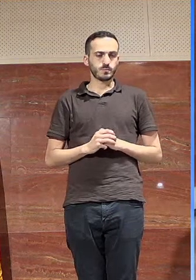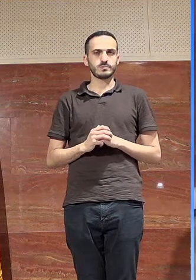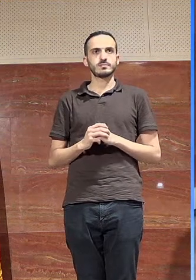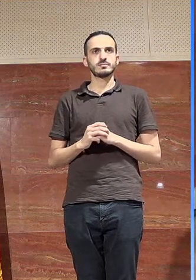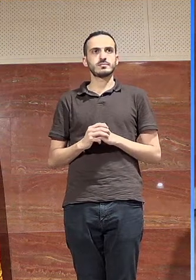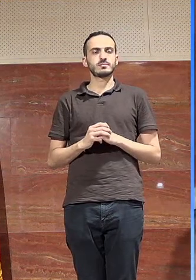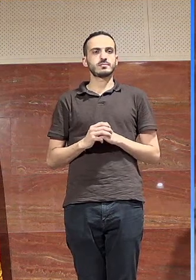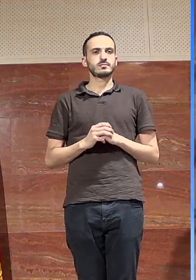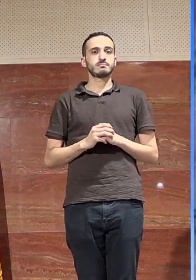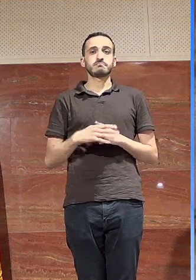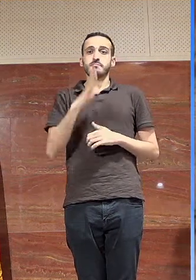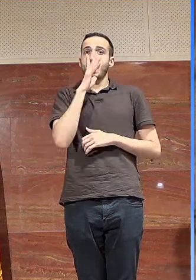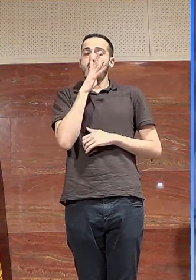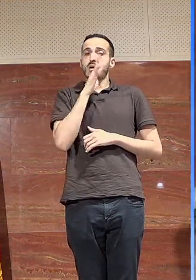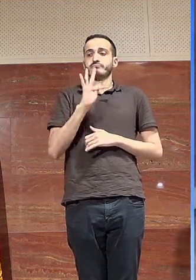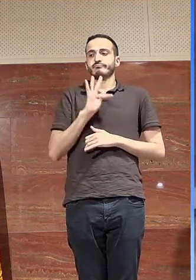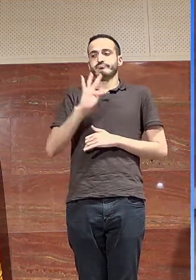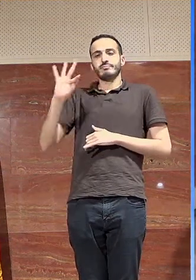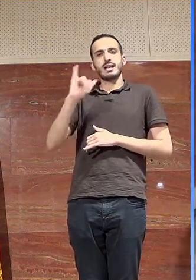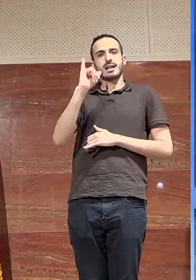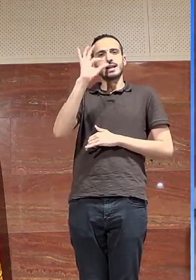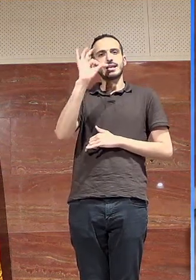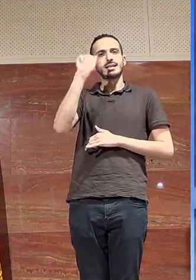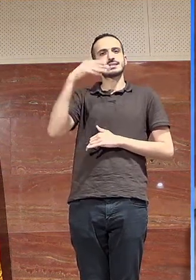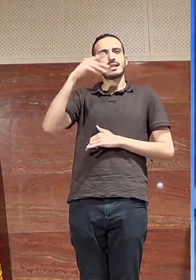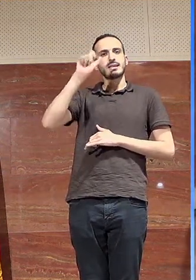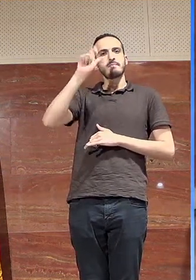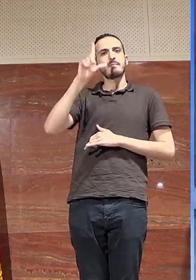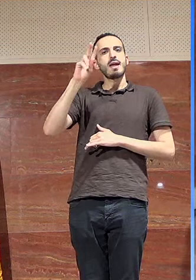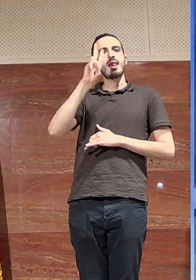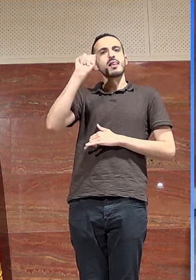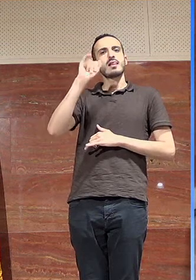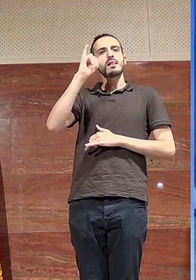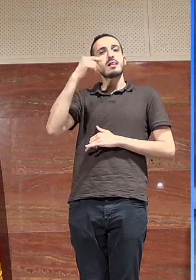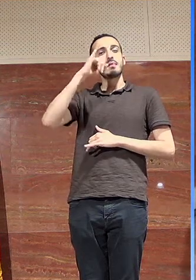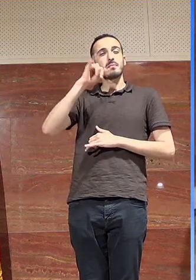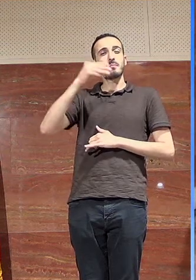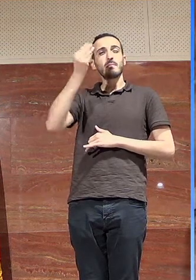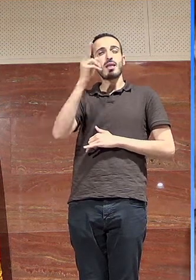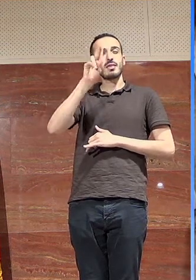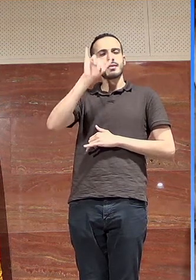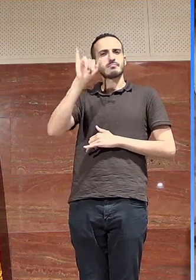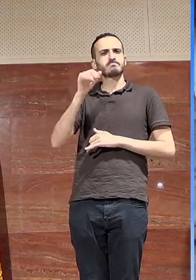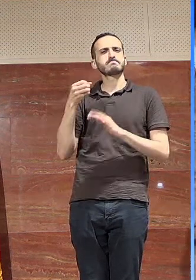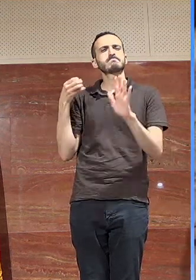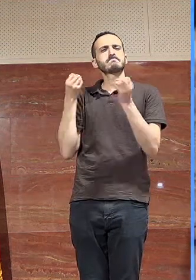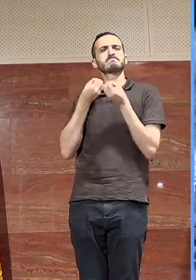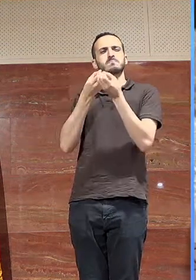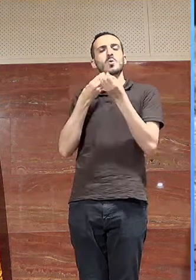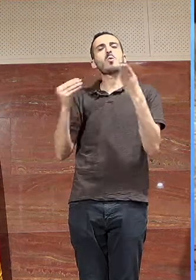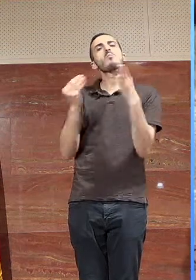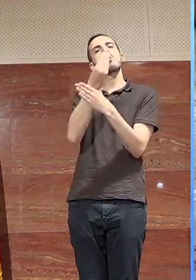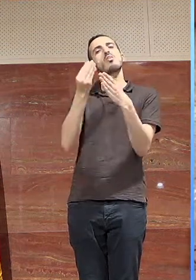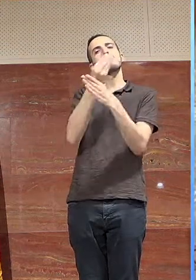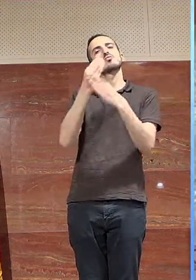Muchas gracias, Carlos. A continuación, Isabel Vázquez va a exponer los productos de apoyo para facilitar